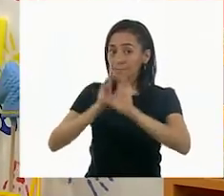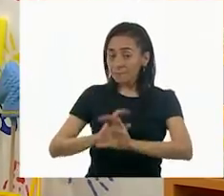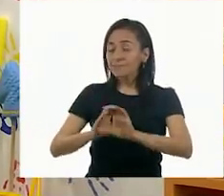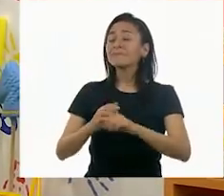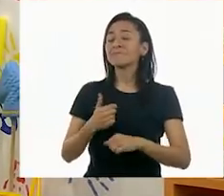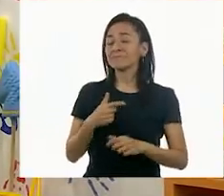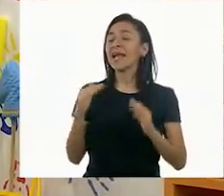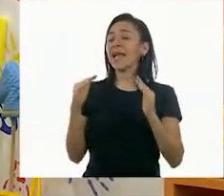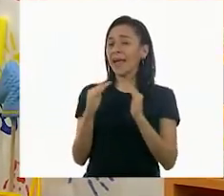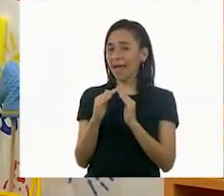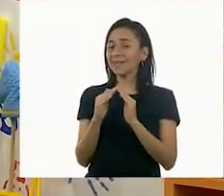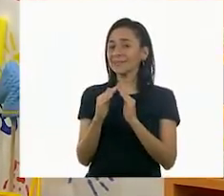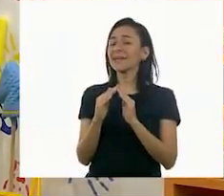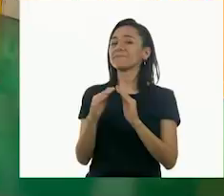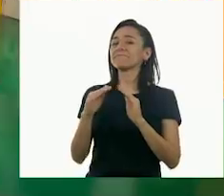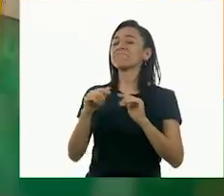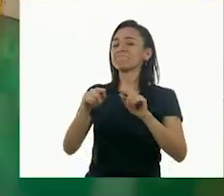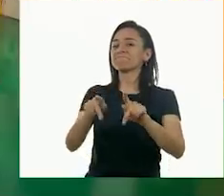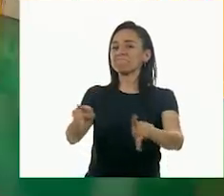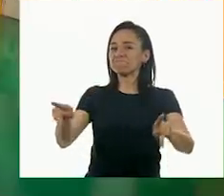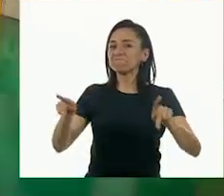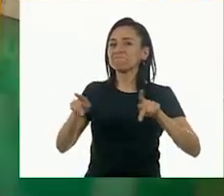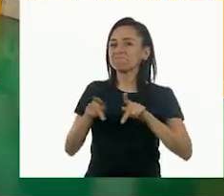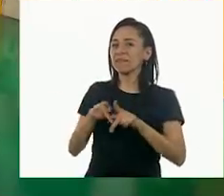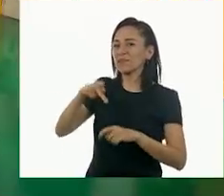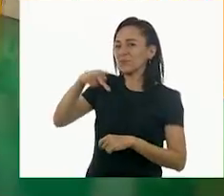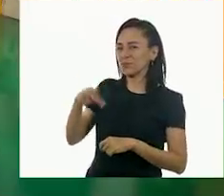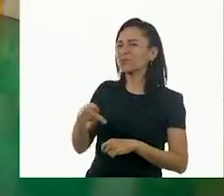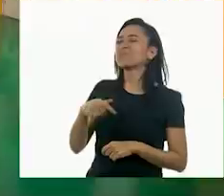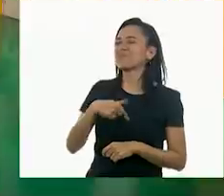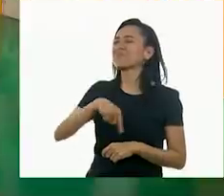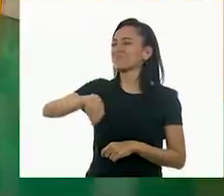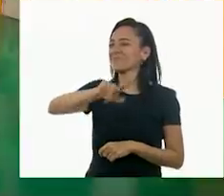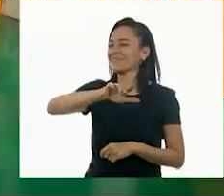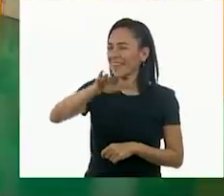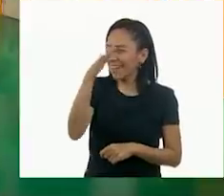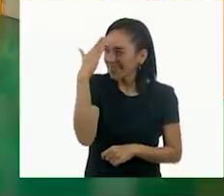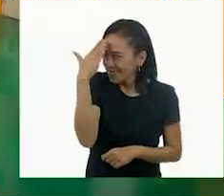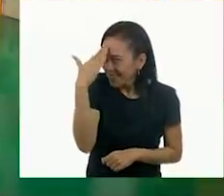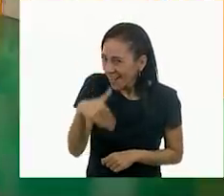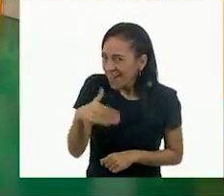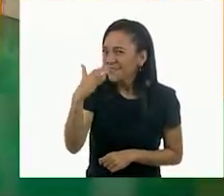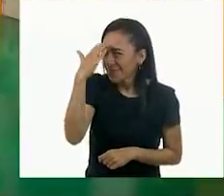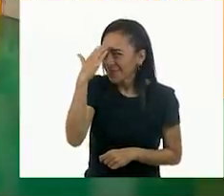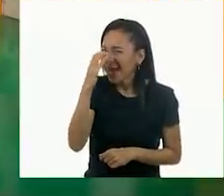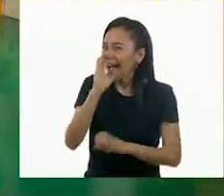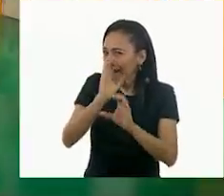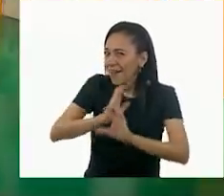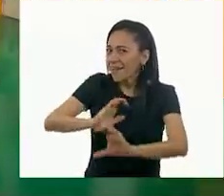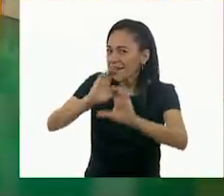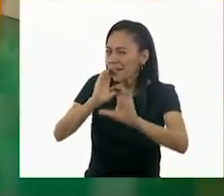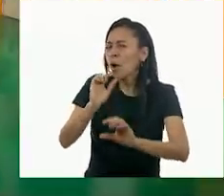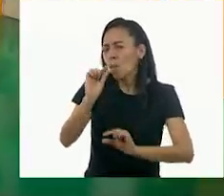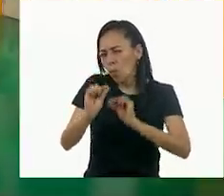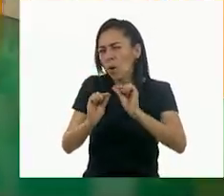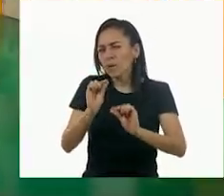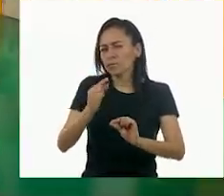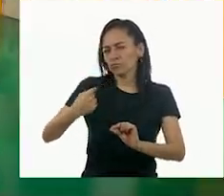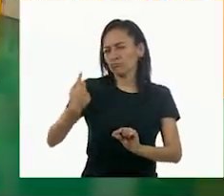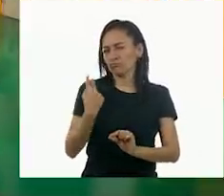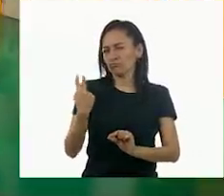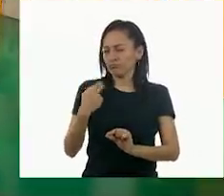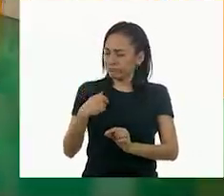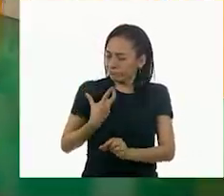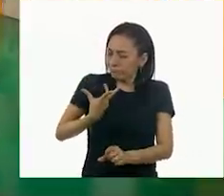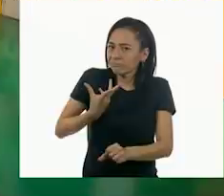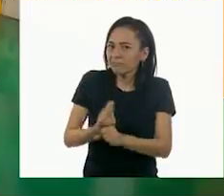casa. Estoy segura que todos la han escuchado, pero le hicimos unas pequeñas adaptaciones. Vamos entonces a empezar